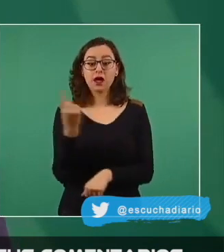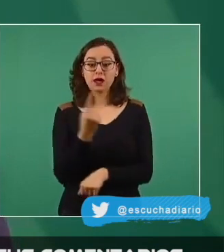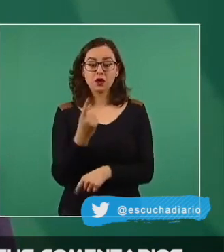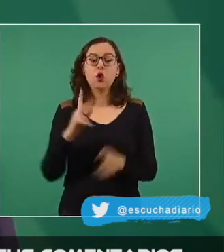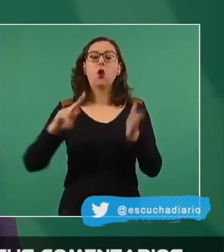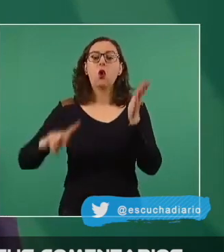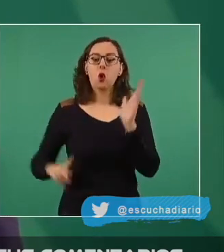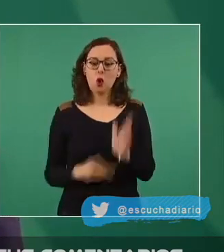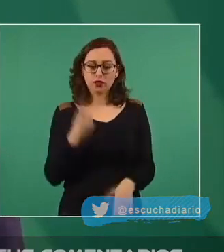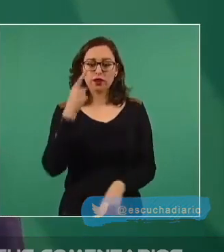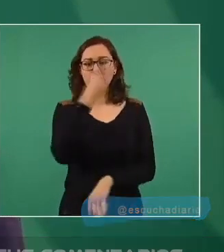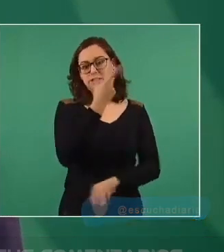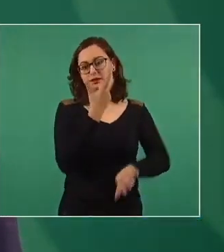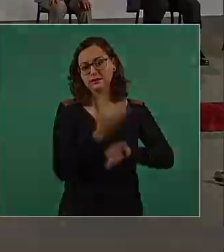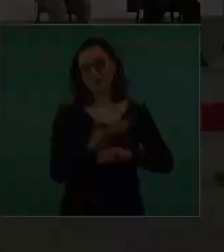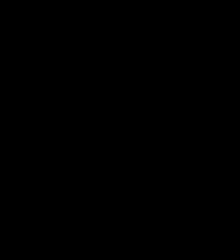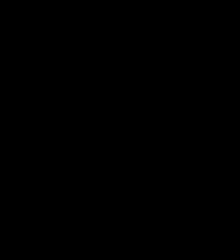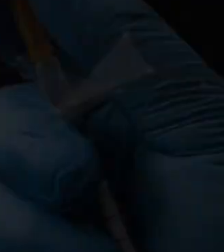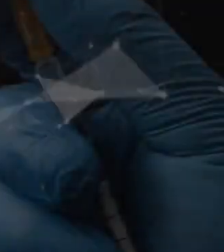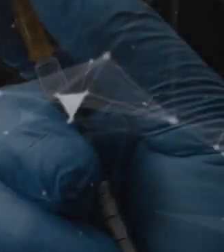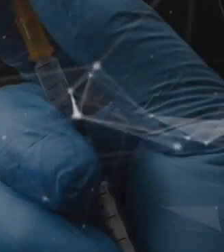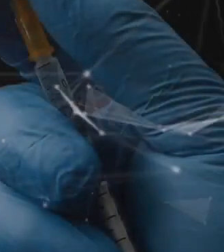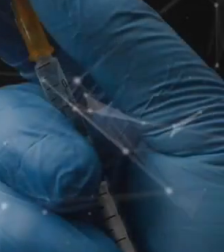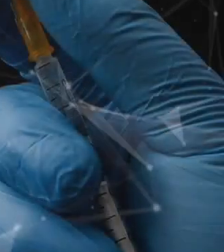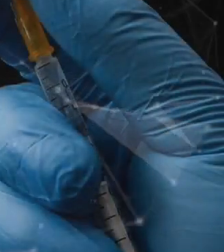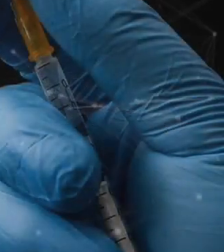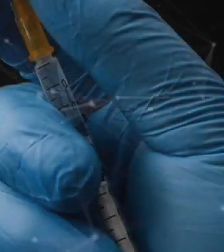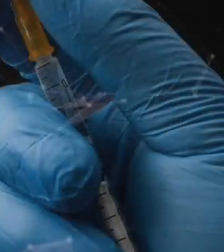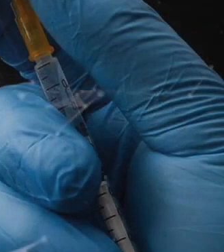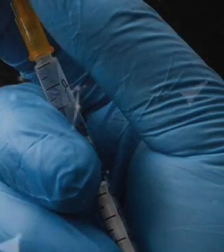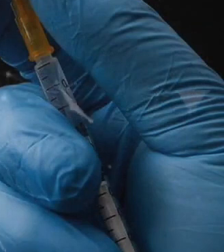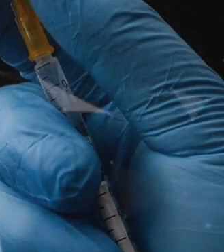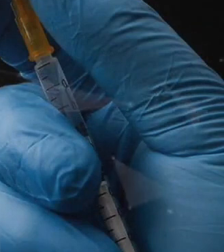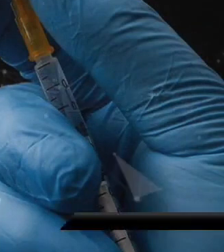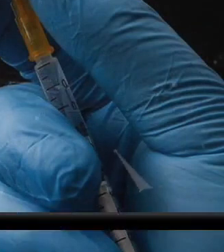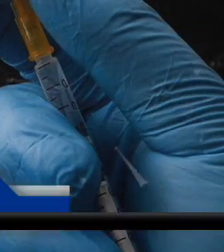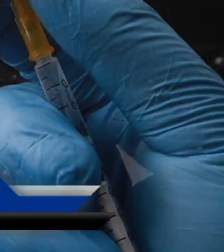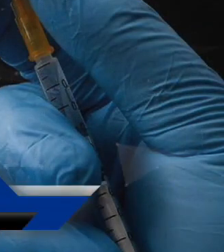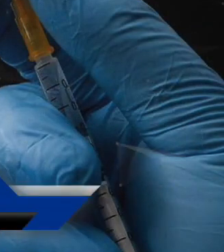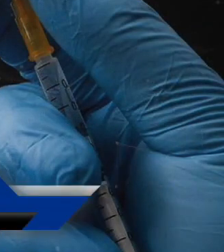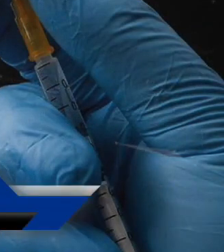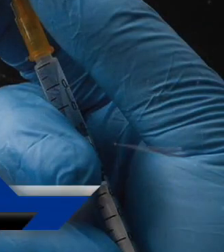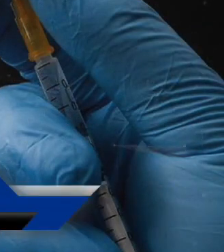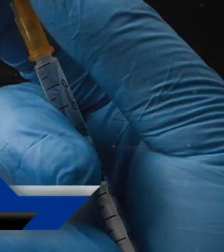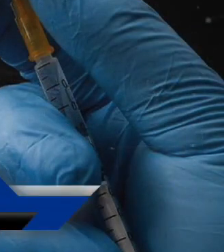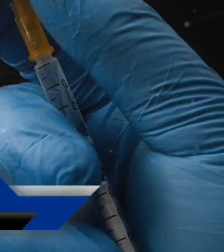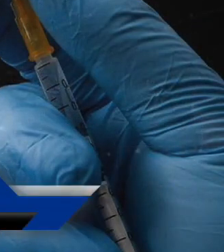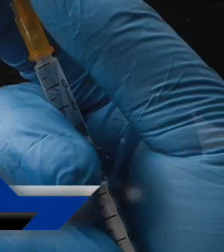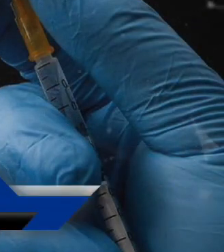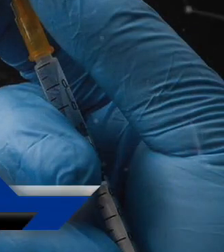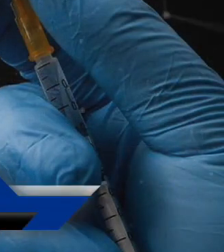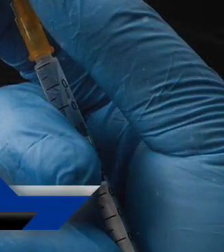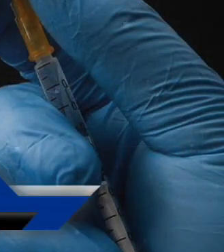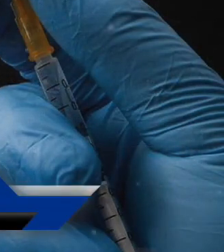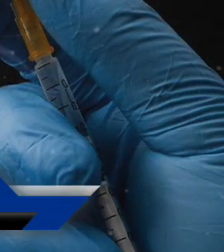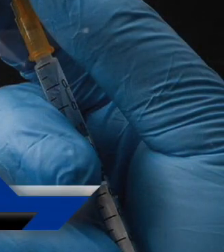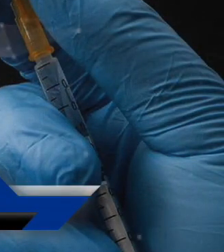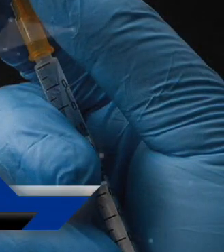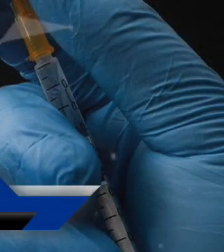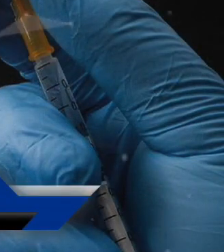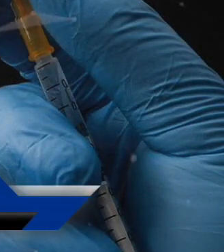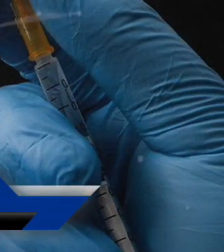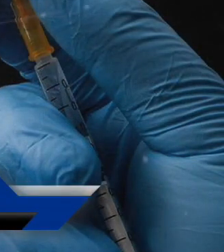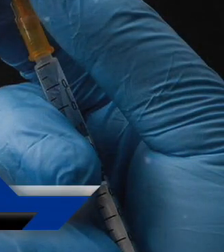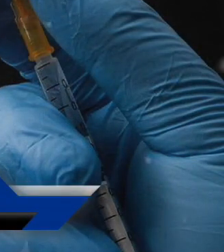informa a través de su cuenta de twitter que la vacuna scinopharm ha recibido opinión favorable unánime por parte del comité de moléculas nuevas